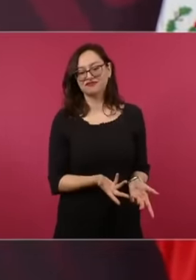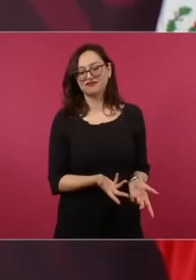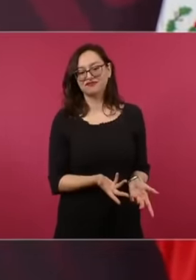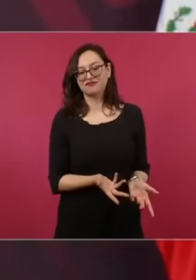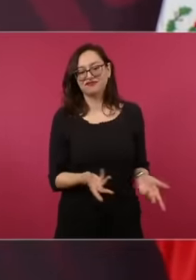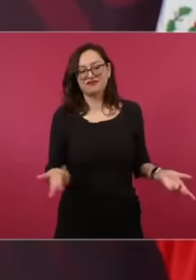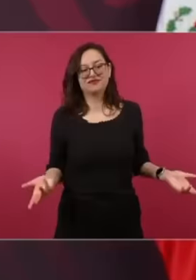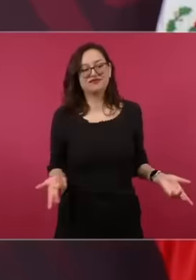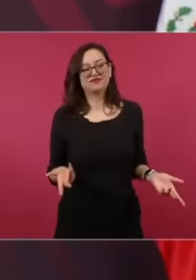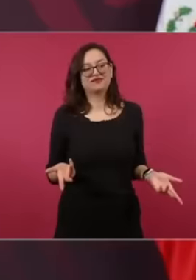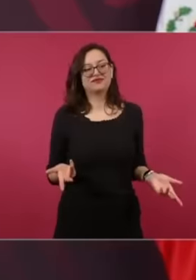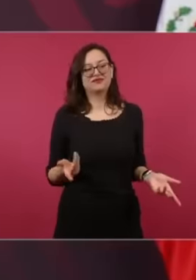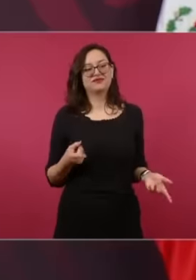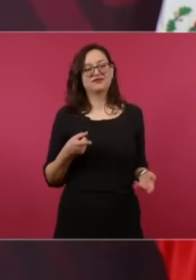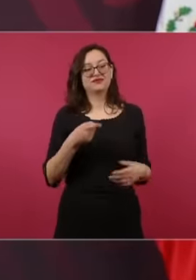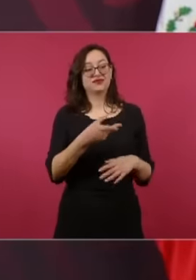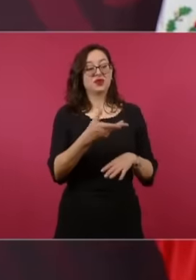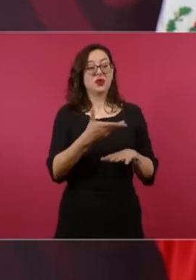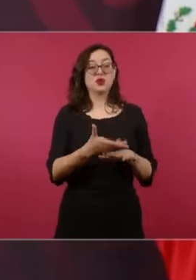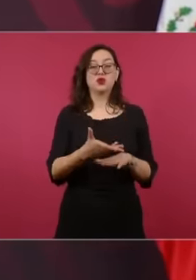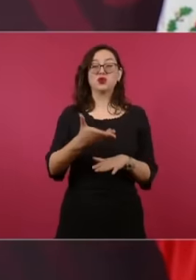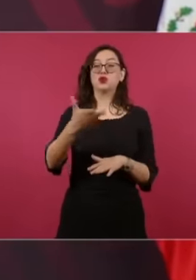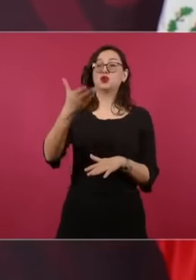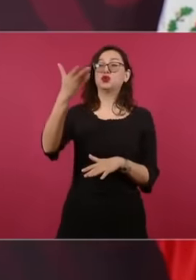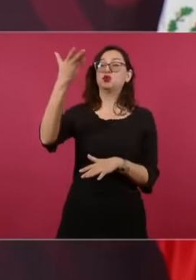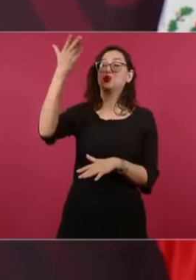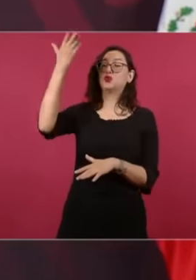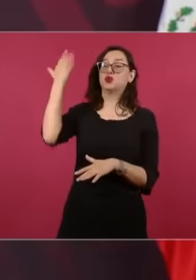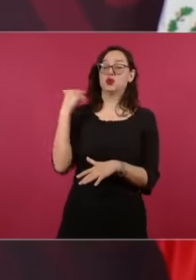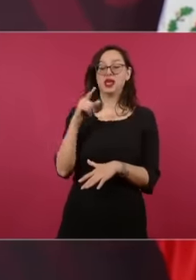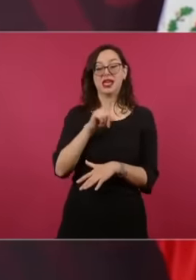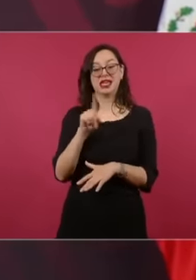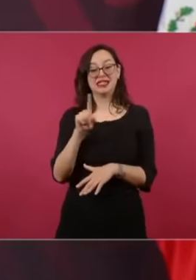¿desde cuándo? Desde Zedillo